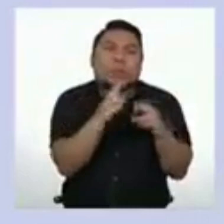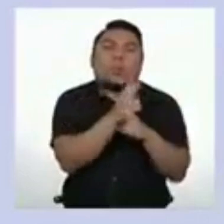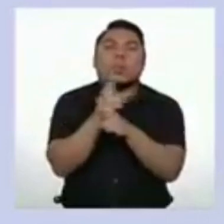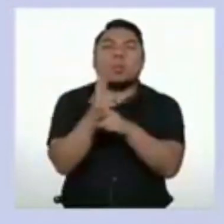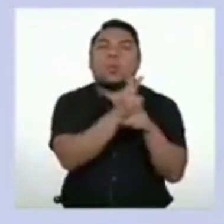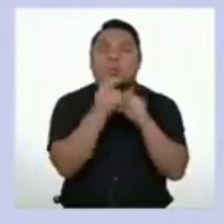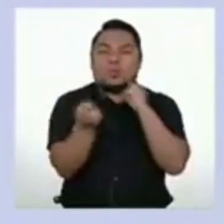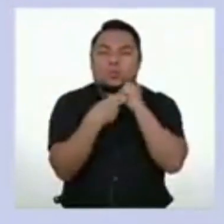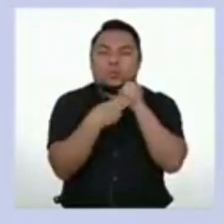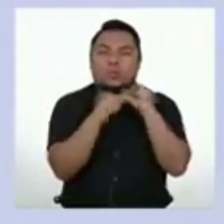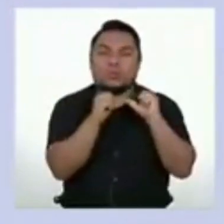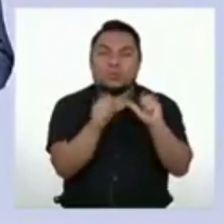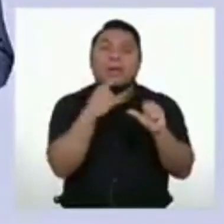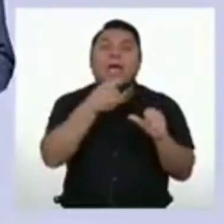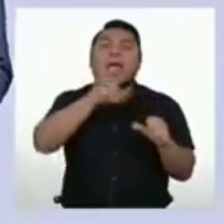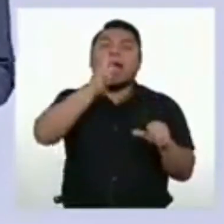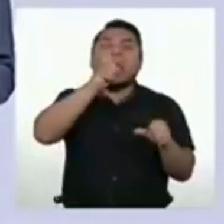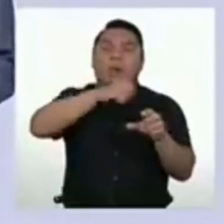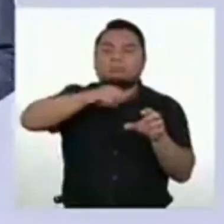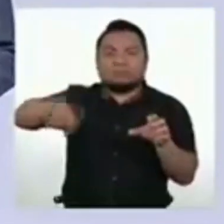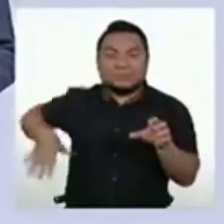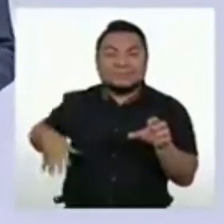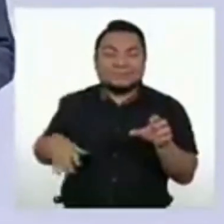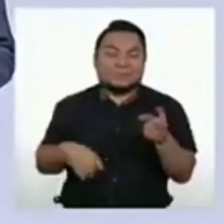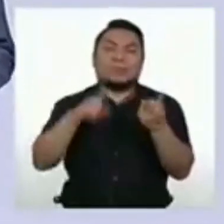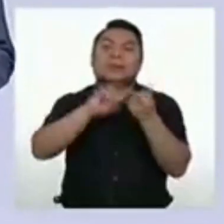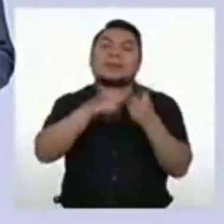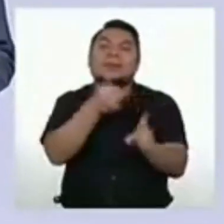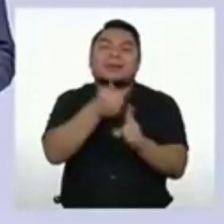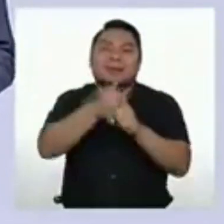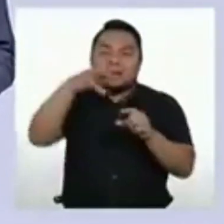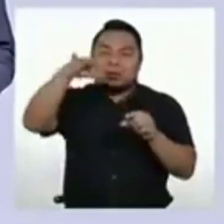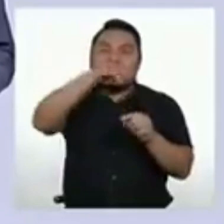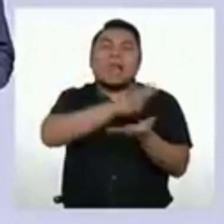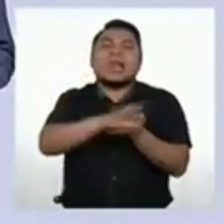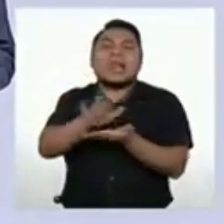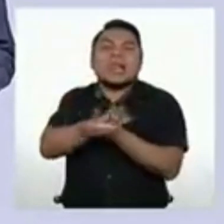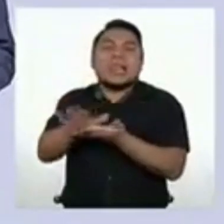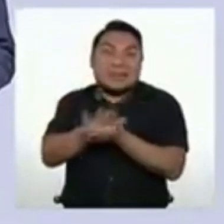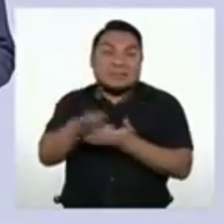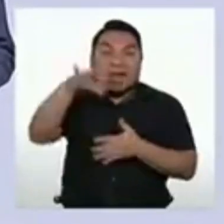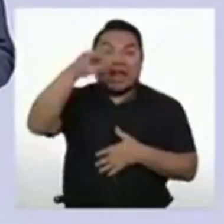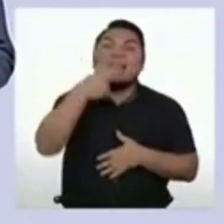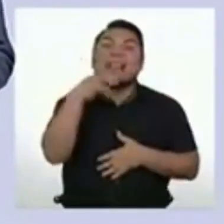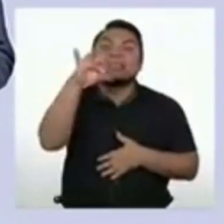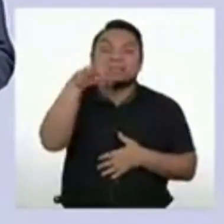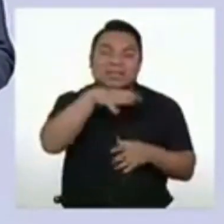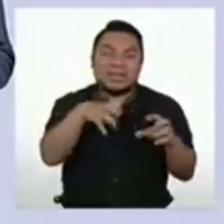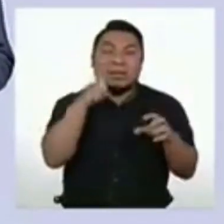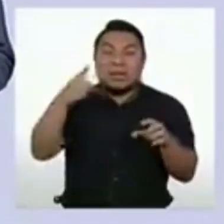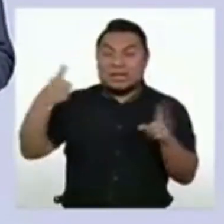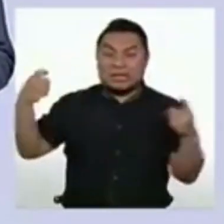decir, que ayudan a perder el agua. Y segundo, por sus propiedades desinfectantes, que quiere decir que no permite